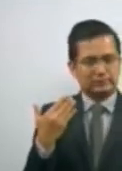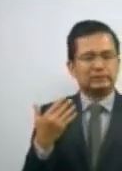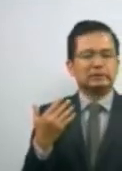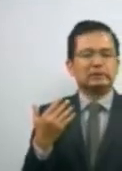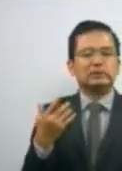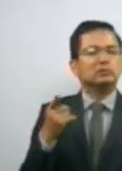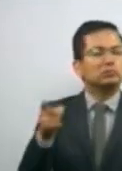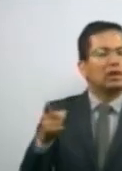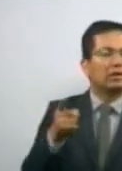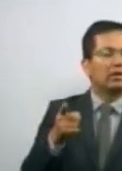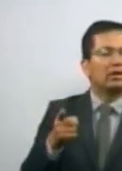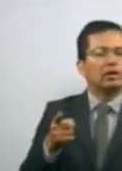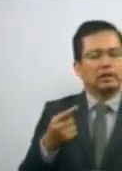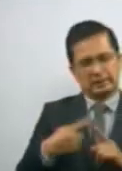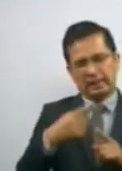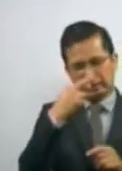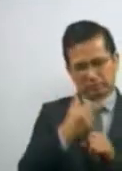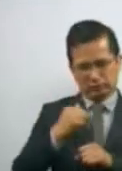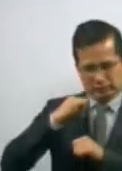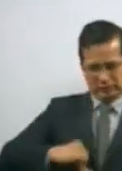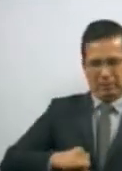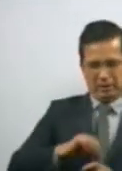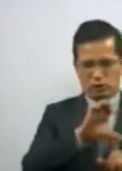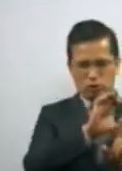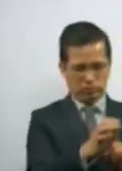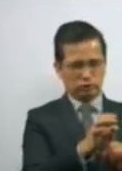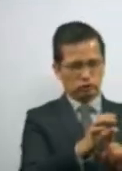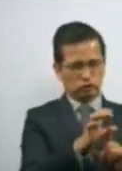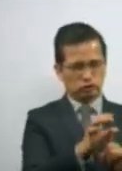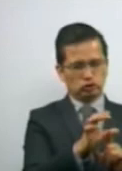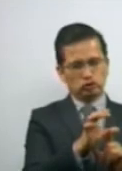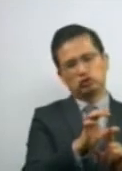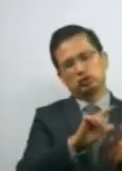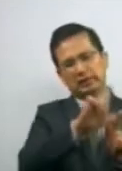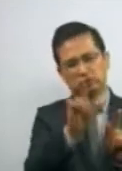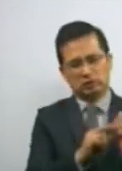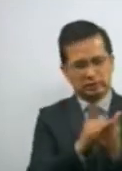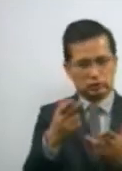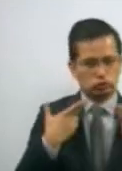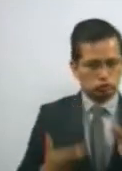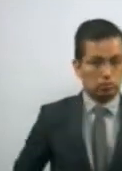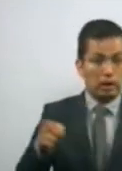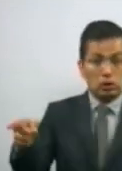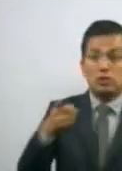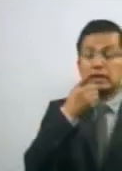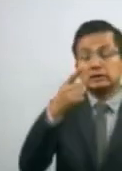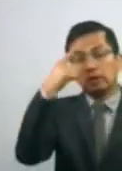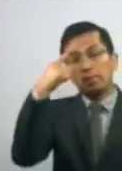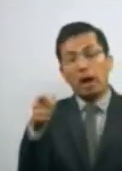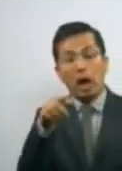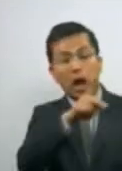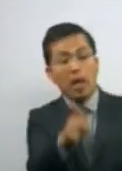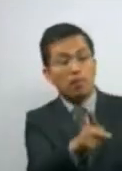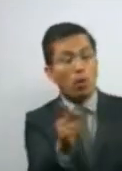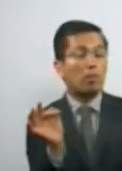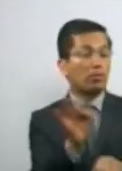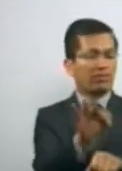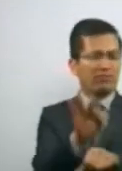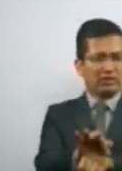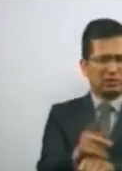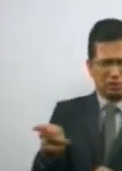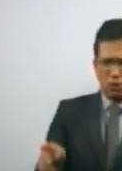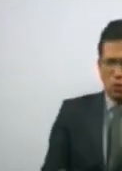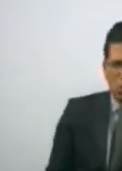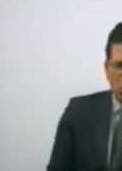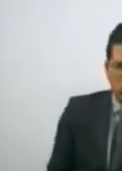rato ya la titular de la Comisión Nacional de los Derechos Humanos a partir de la Defensoría del Pueblo y que vigilaban por el pueblo. Si eso